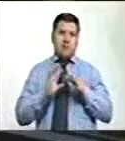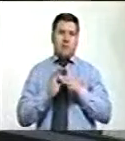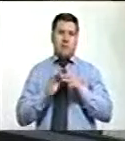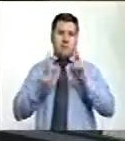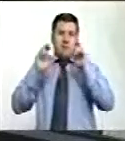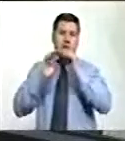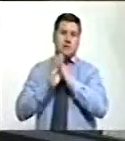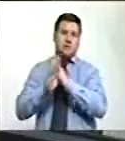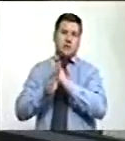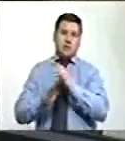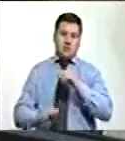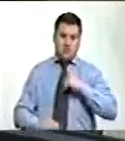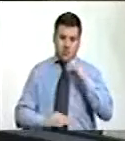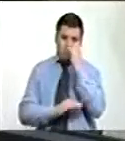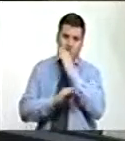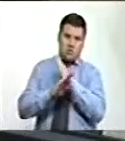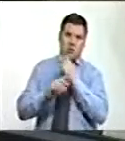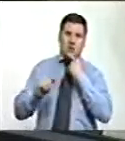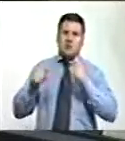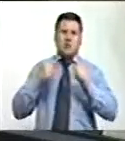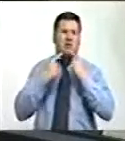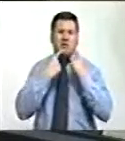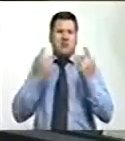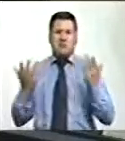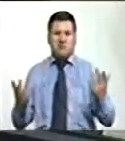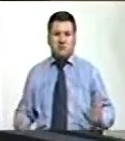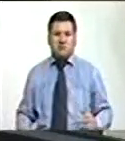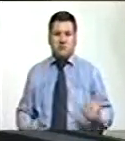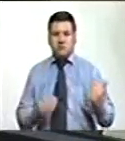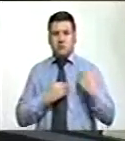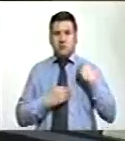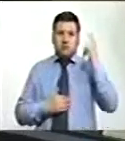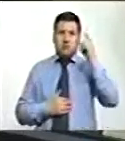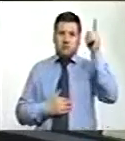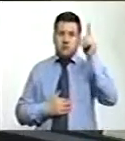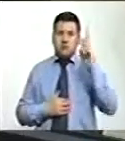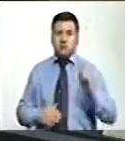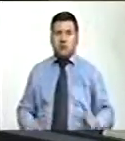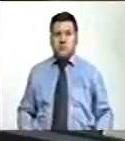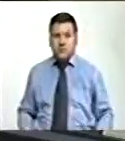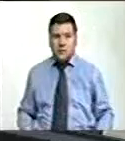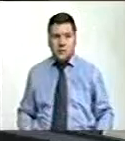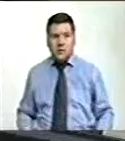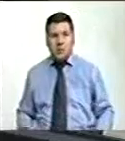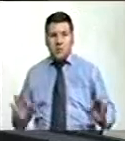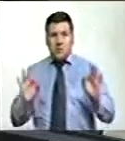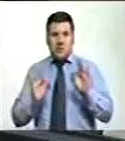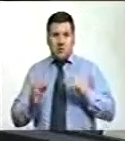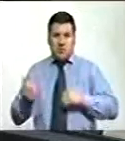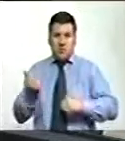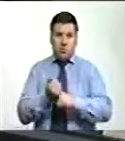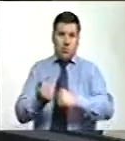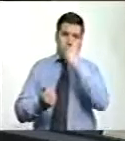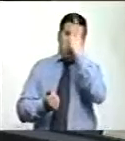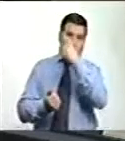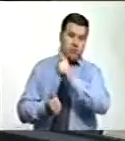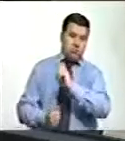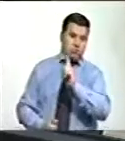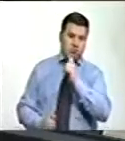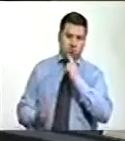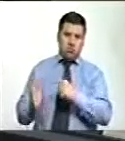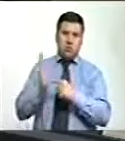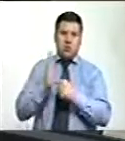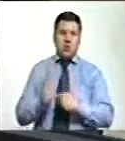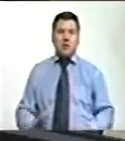nacional que no discutiré aquí públicamente porque eso le corresponde al gobierno nacional. Pero de ninguna manera es un apoyo político ante un tema como se quiso mostrar, sino